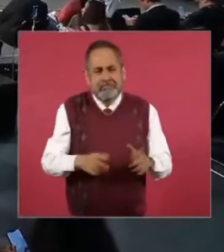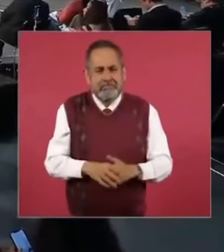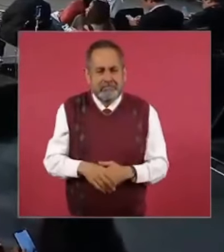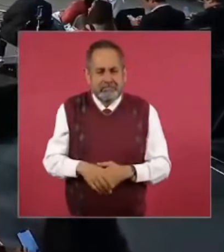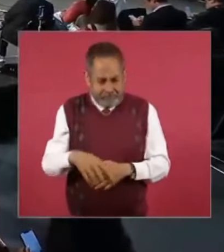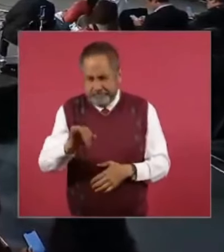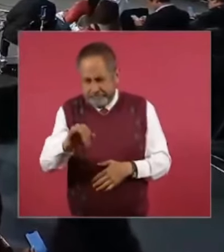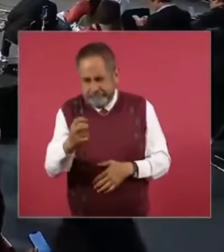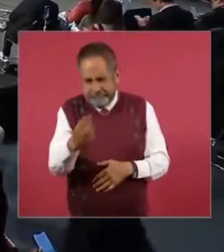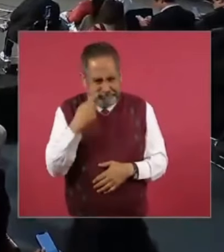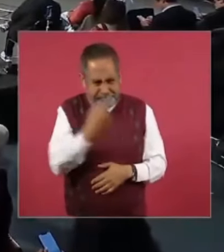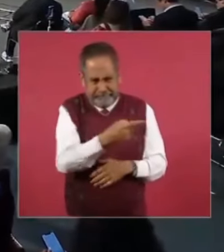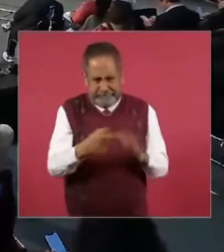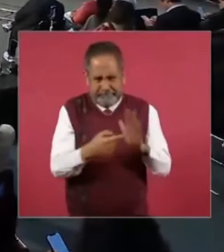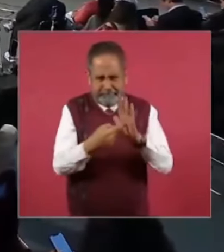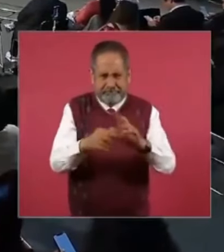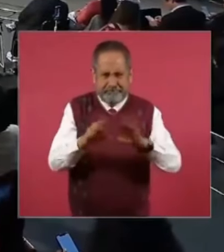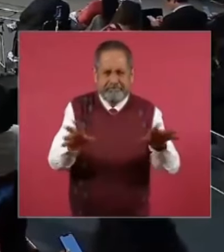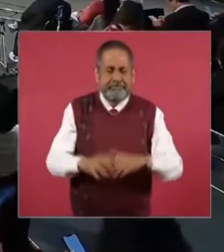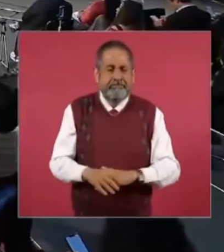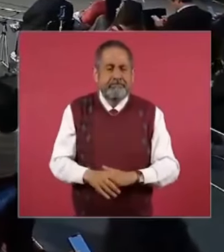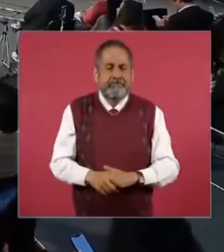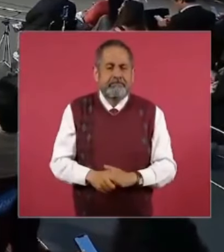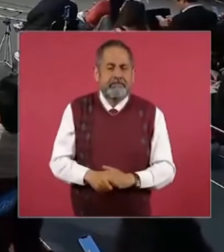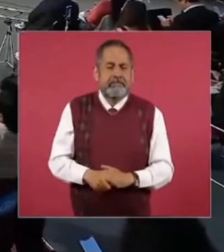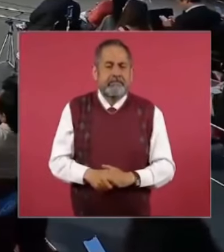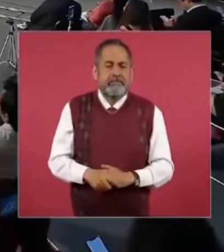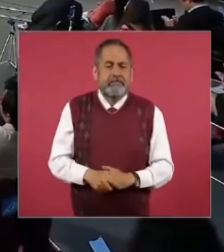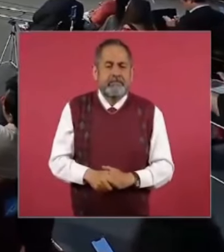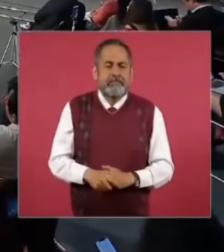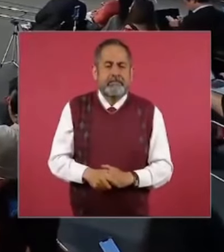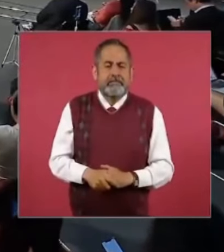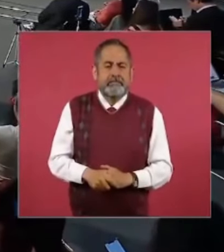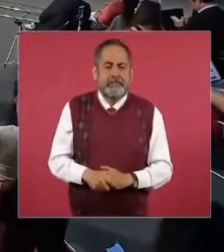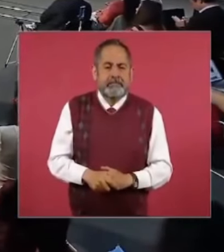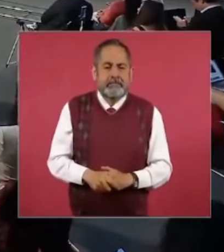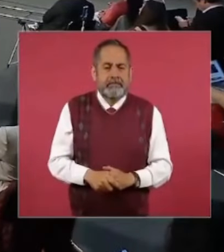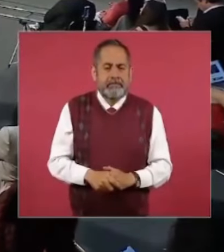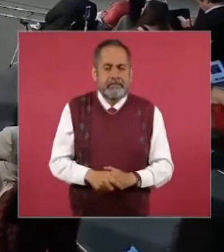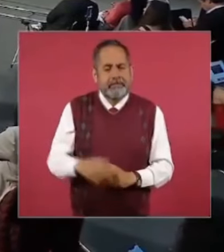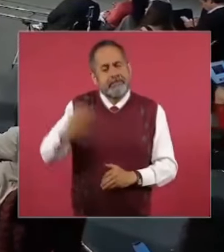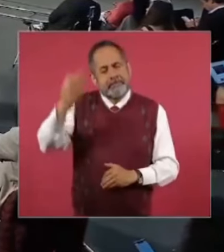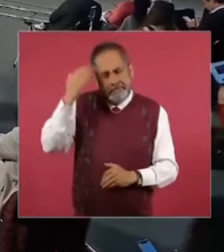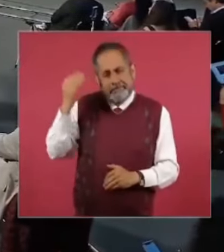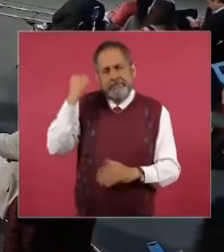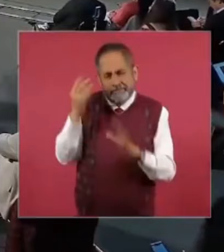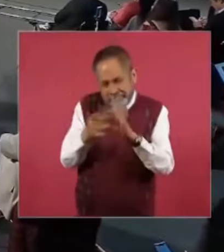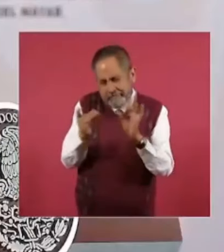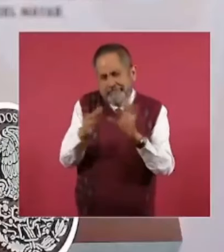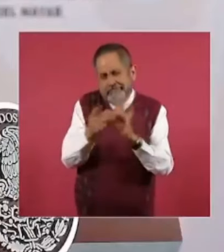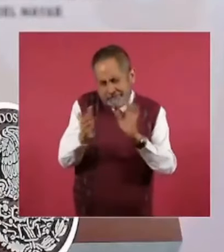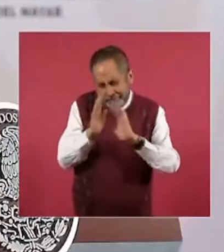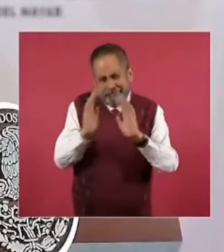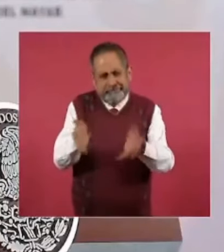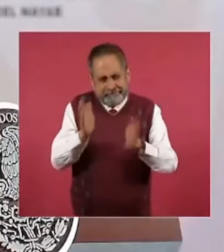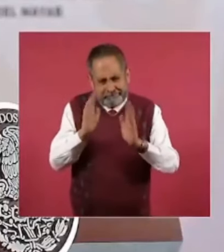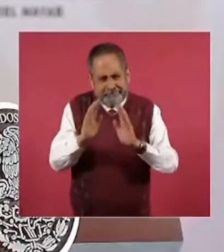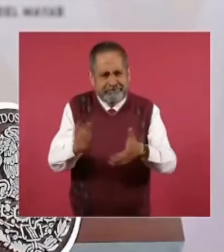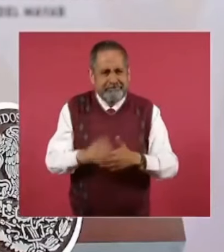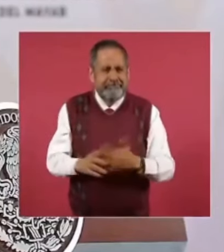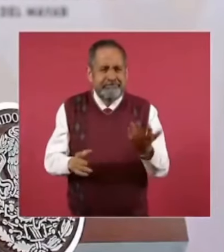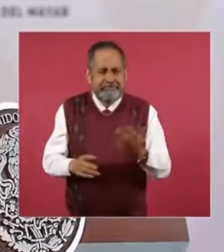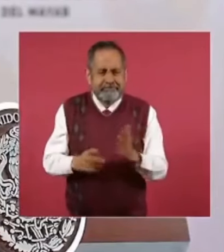y modificar los procedimientos nada más por el enojo. Esto es lo que dijo el